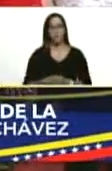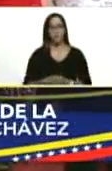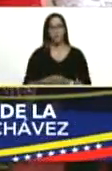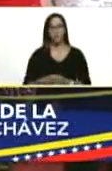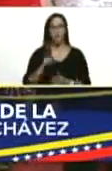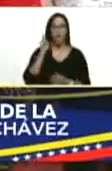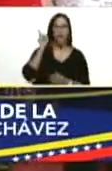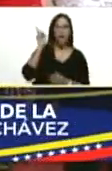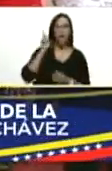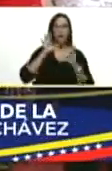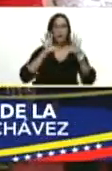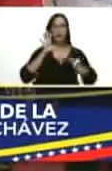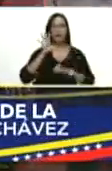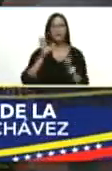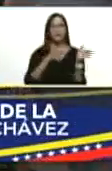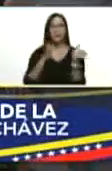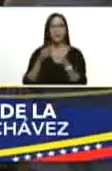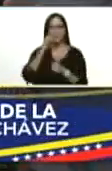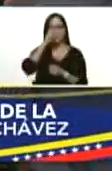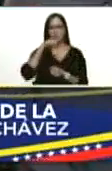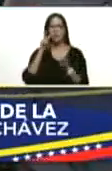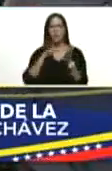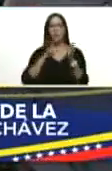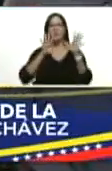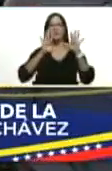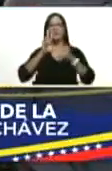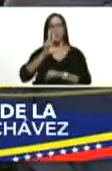aquel 15 de marzo del año 2013,